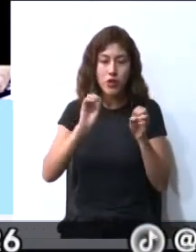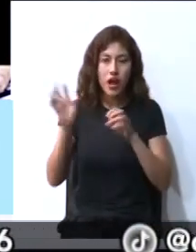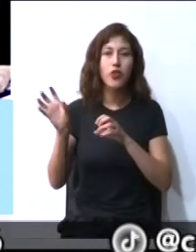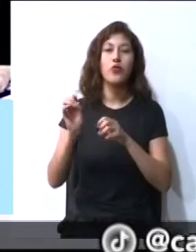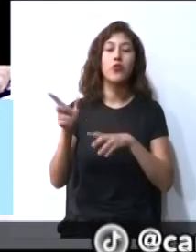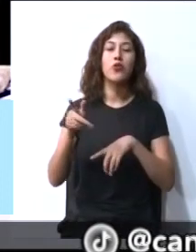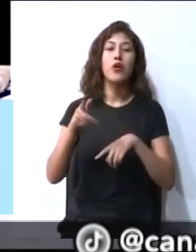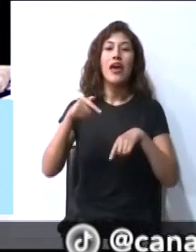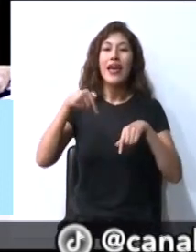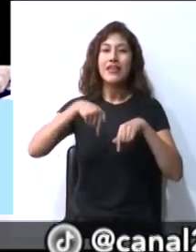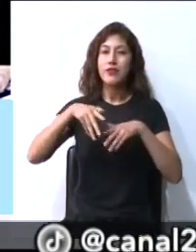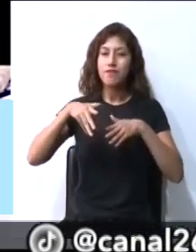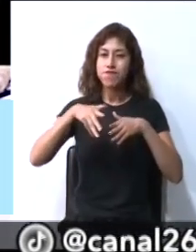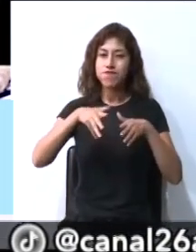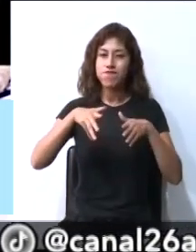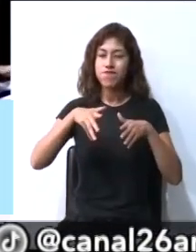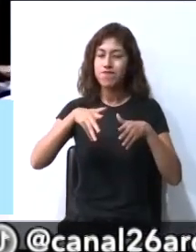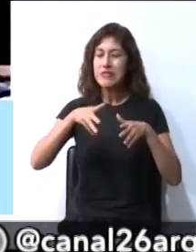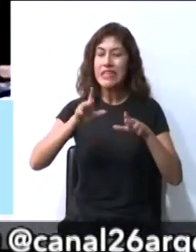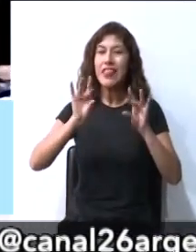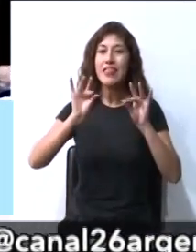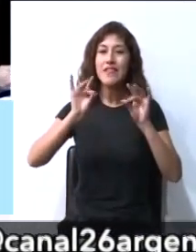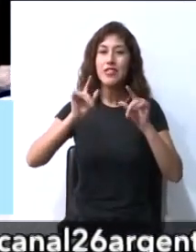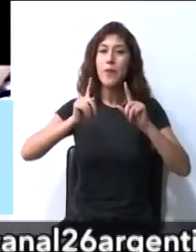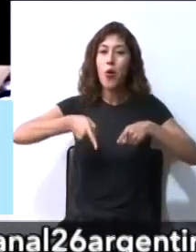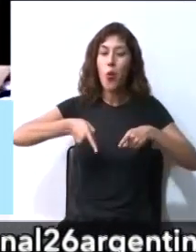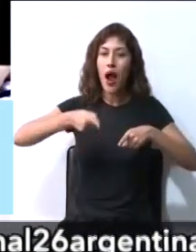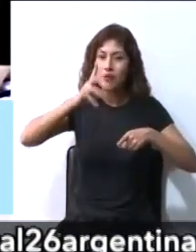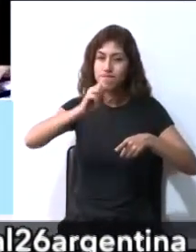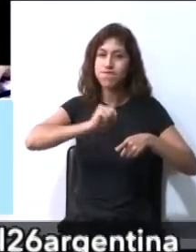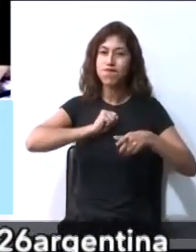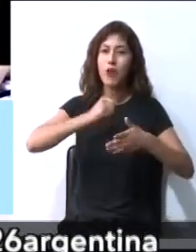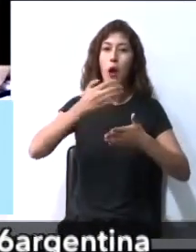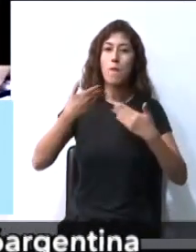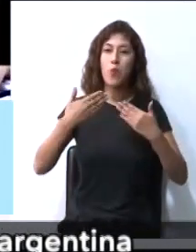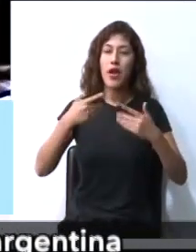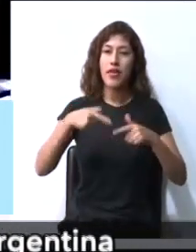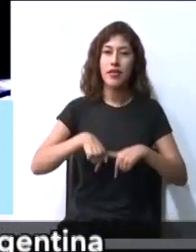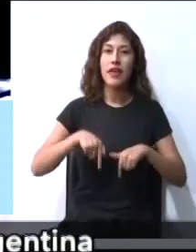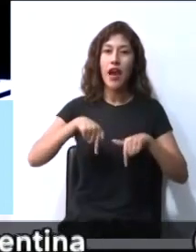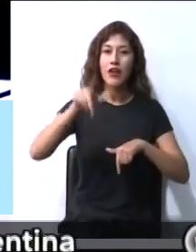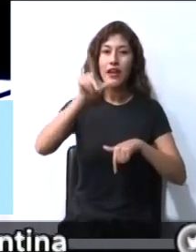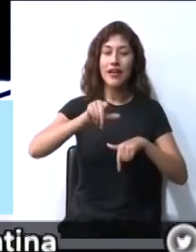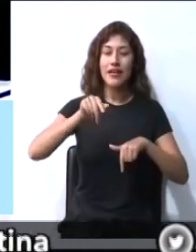Es difícil, pero se puede. Y la ciudad es el mejor ejemplo de eso.